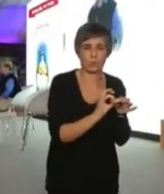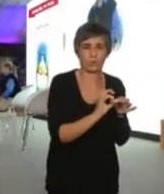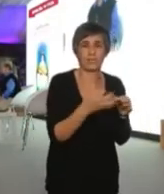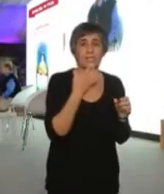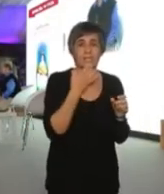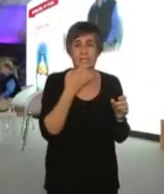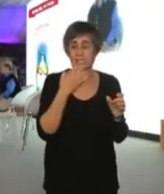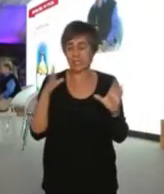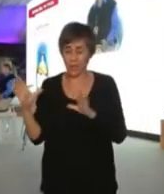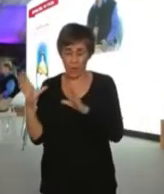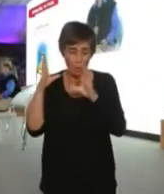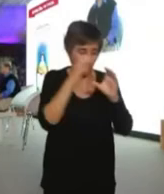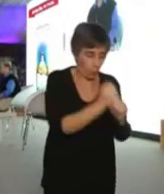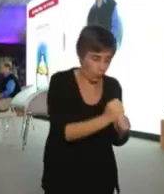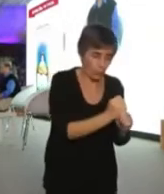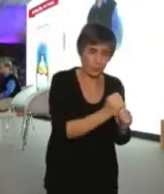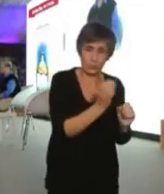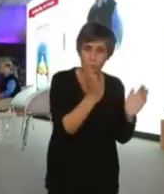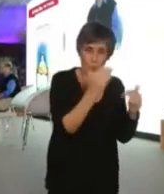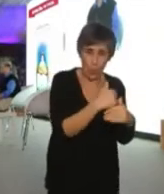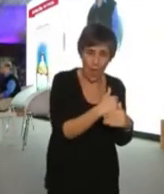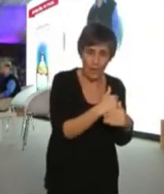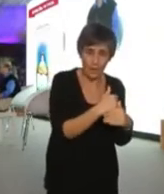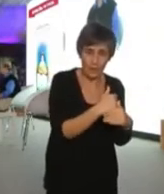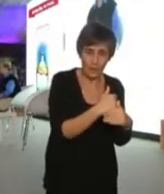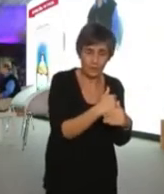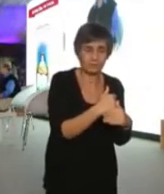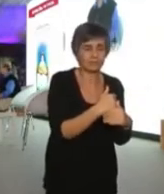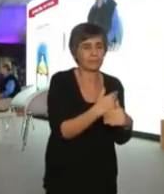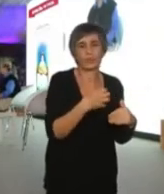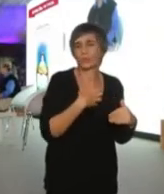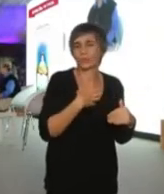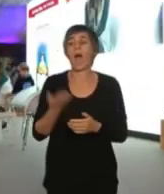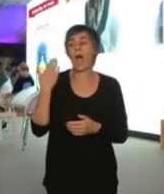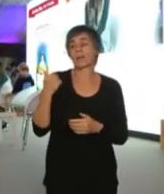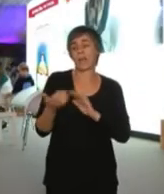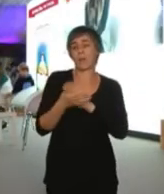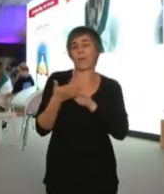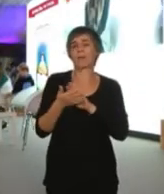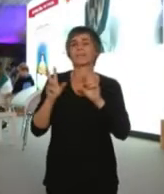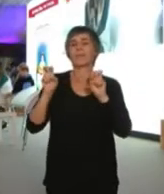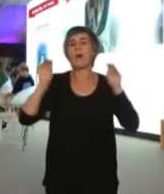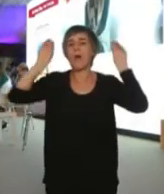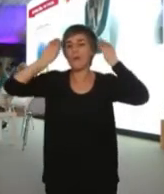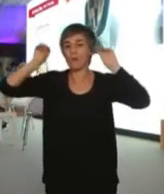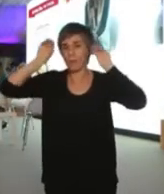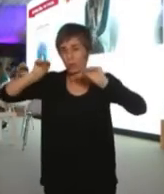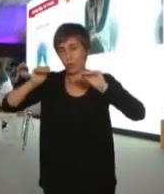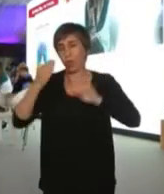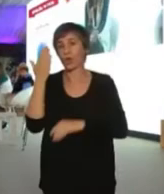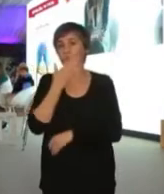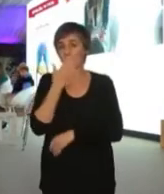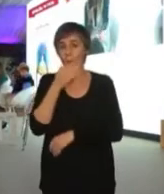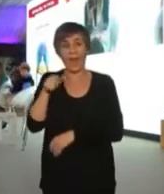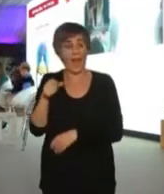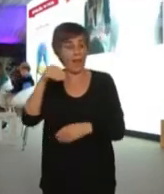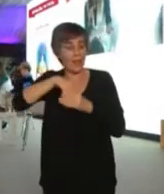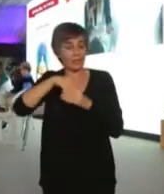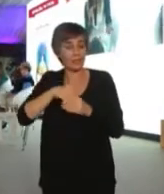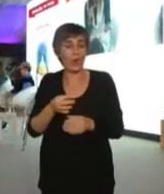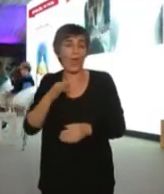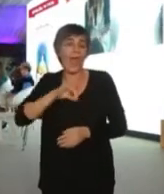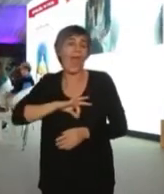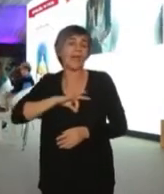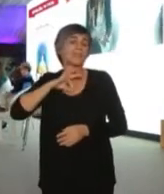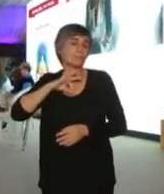ahí, yo no creo que podamos ir hacia adelante. A escola ten ese espíritu, pois que